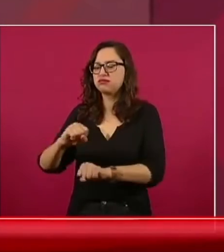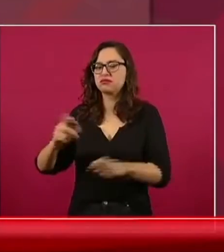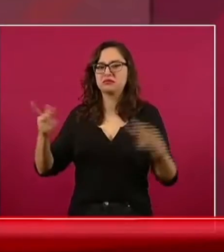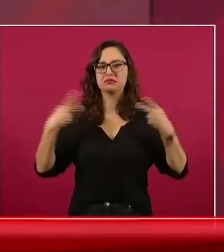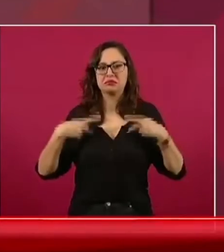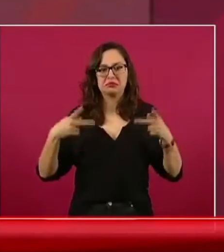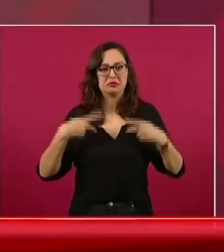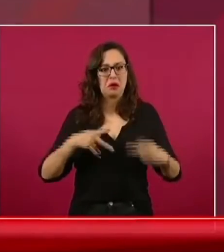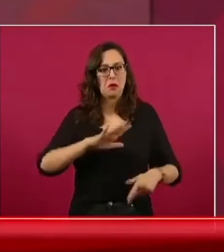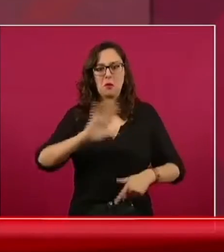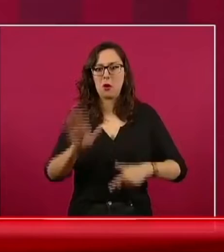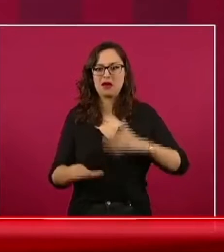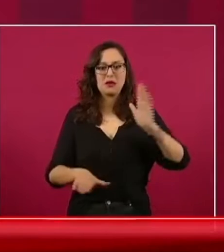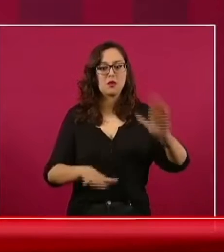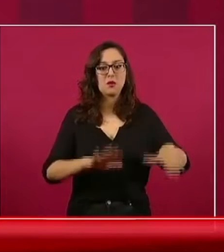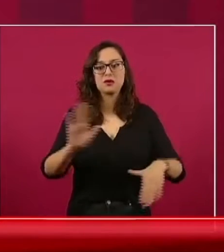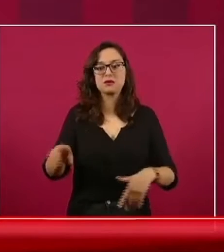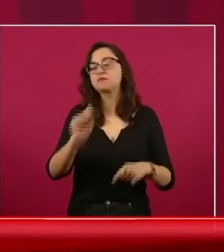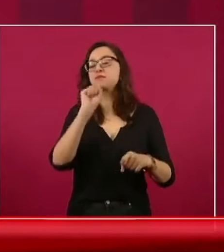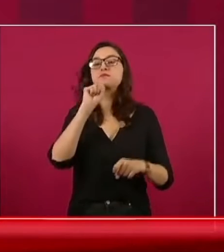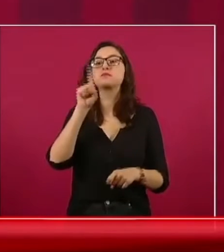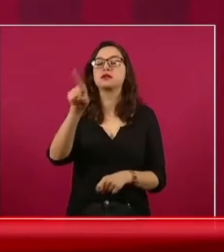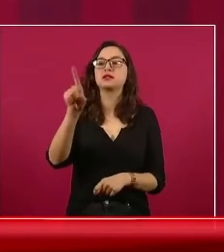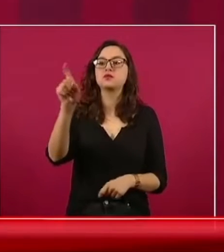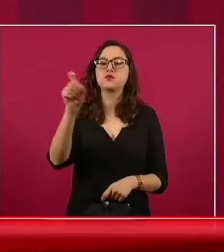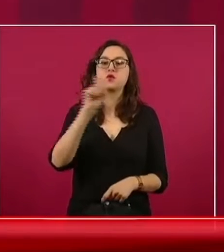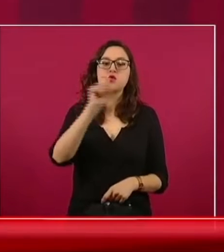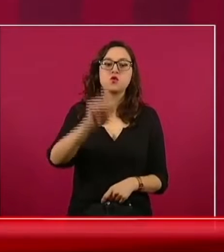lo mismo que un cráneo